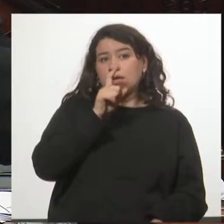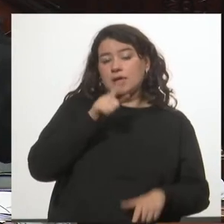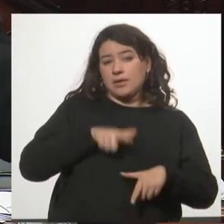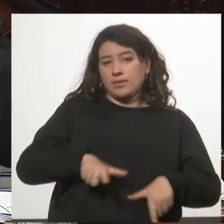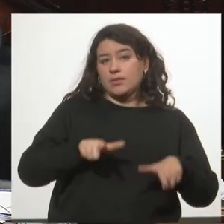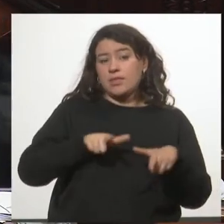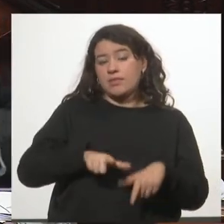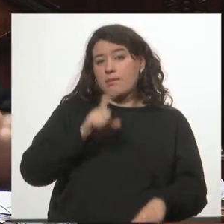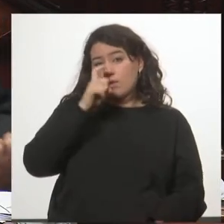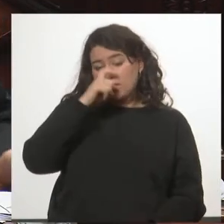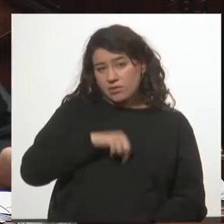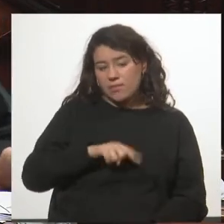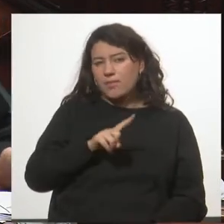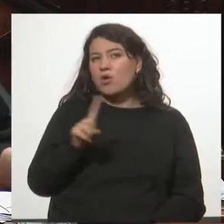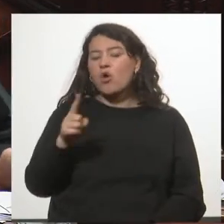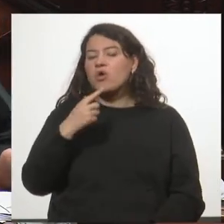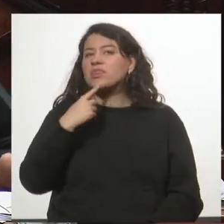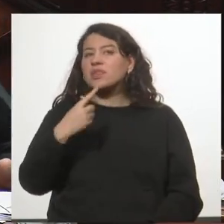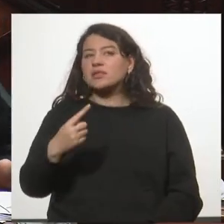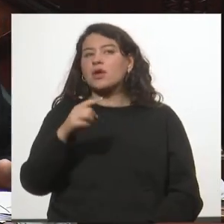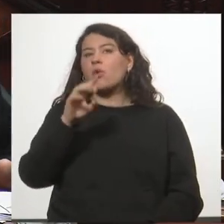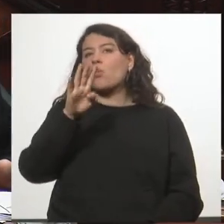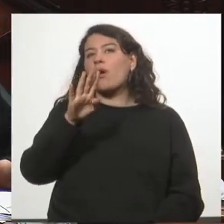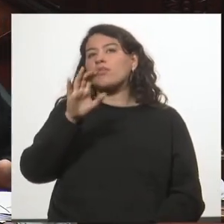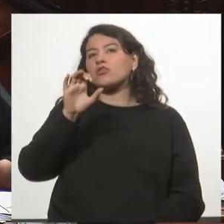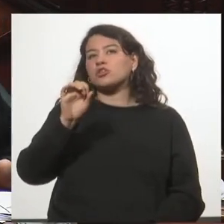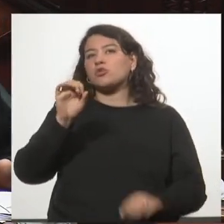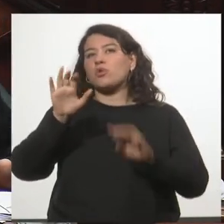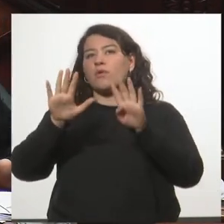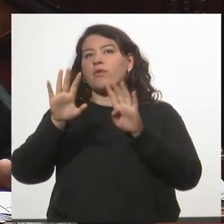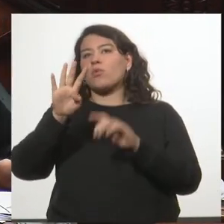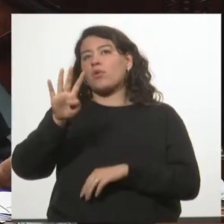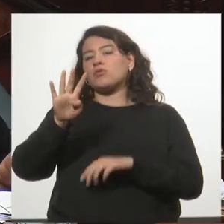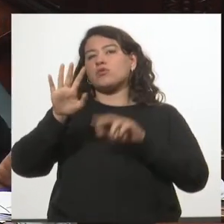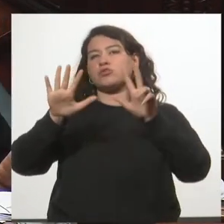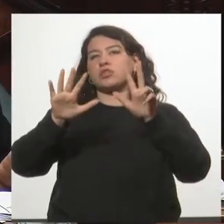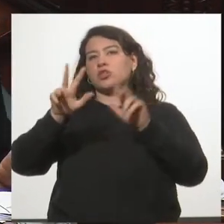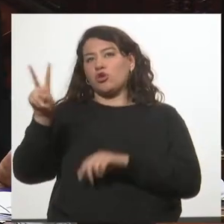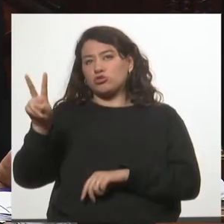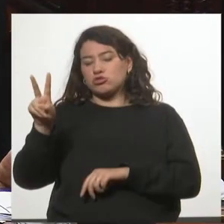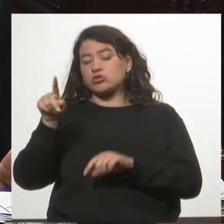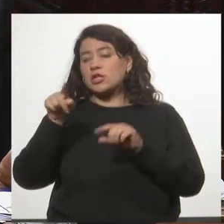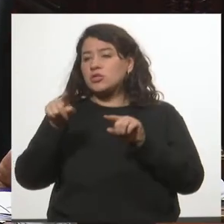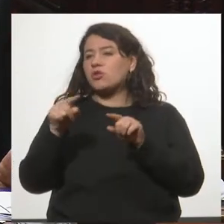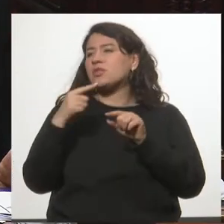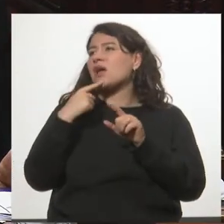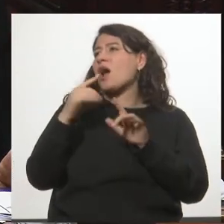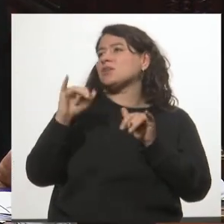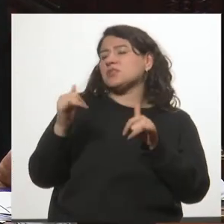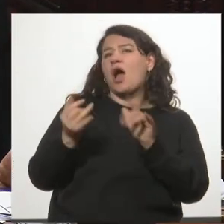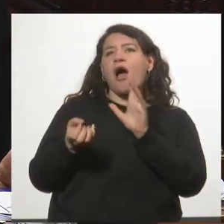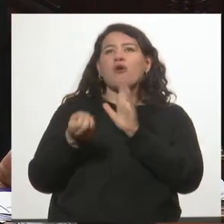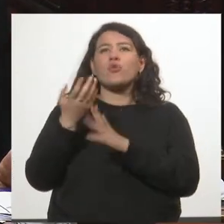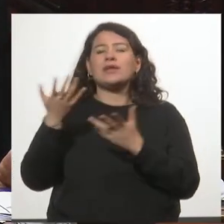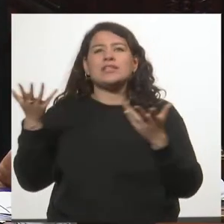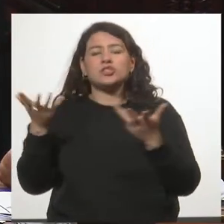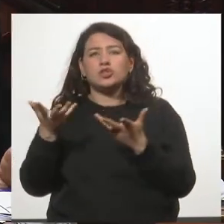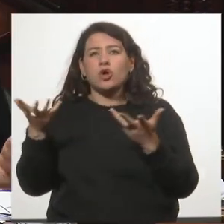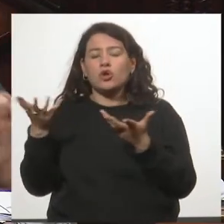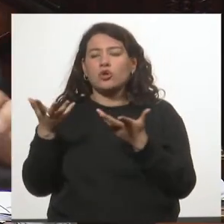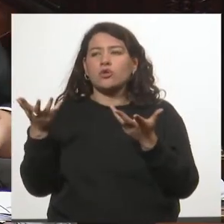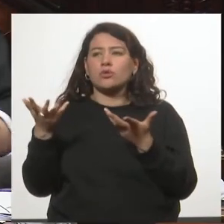y no se menciona el 409 482 se dice de la autorización para